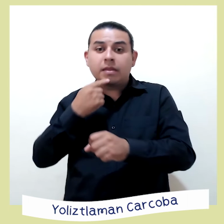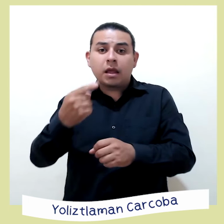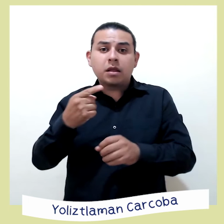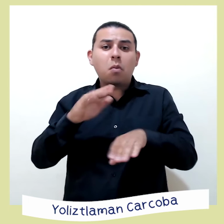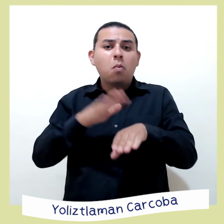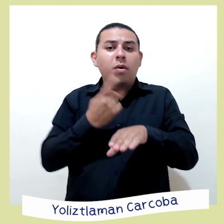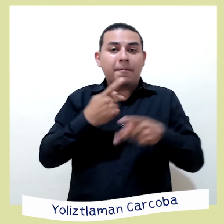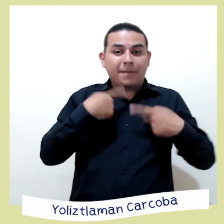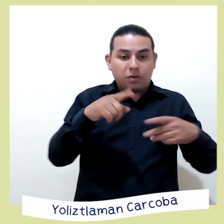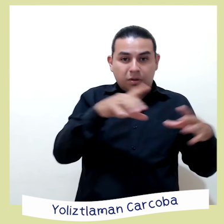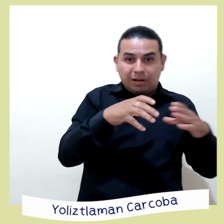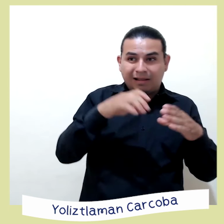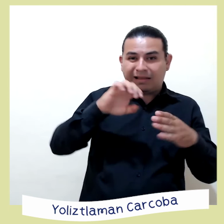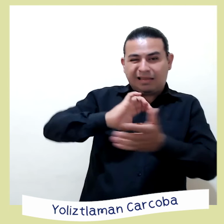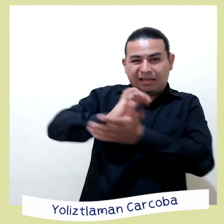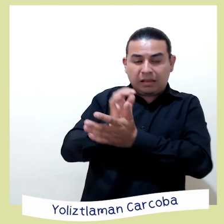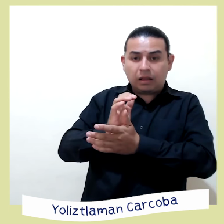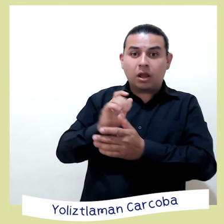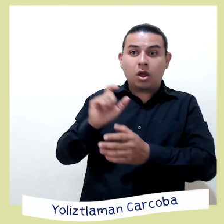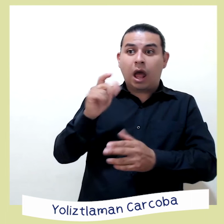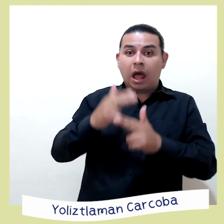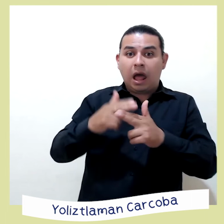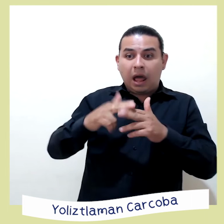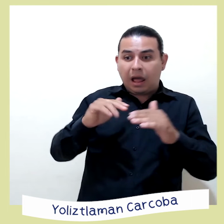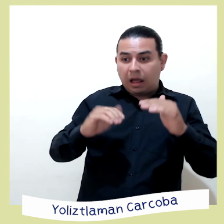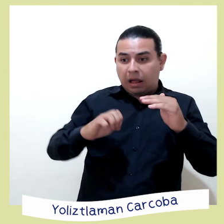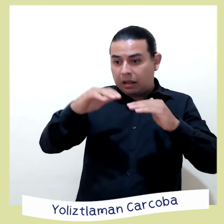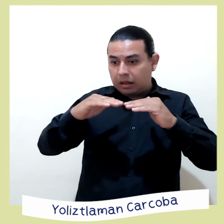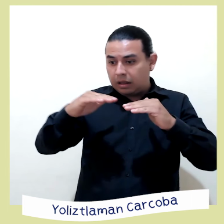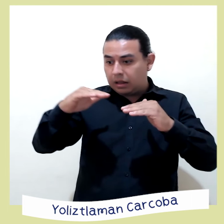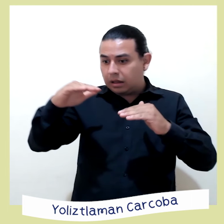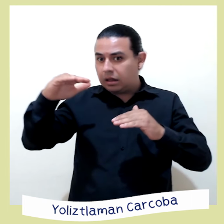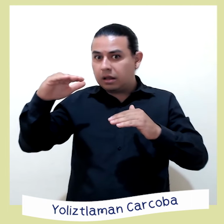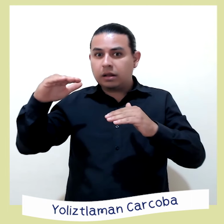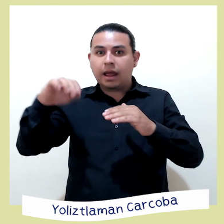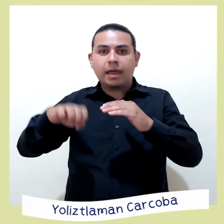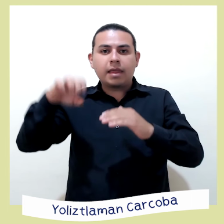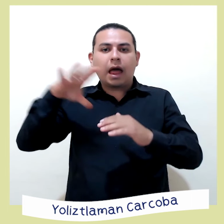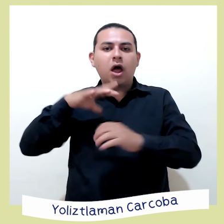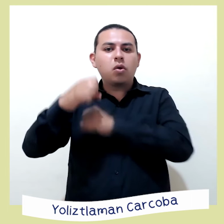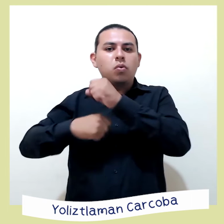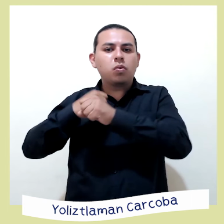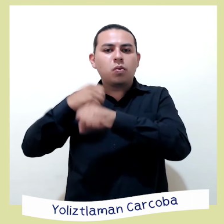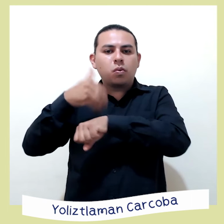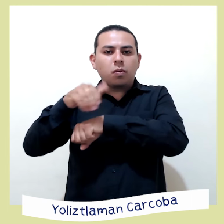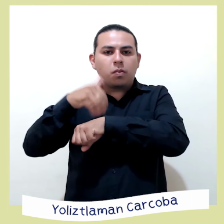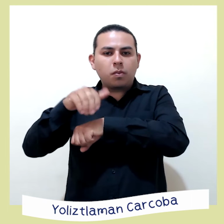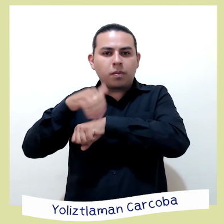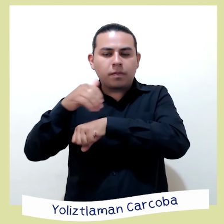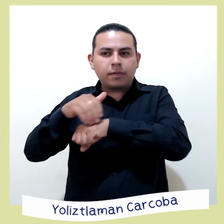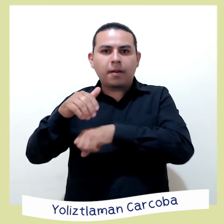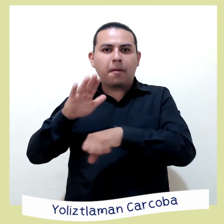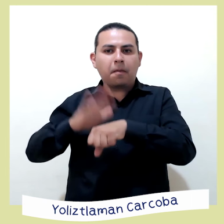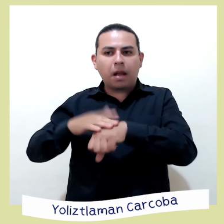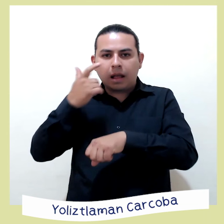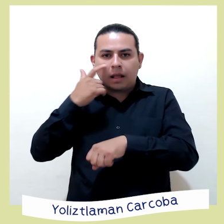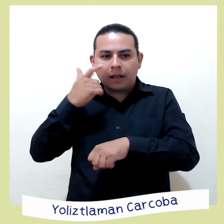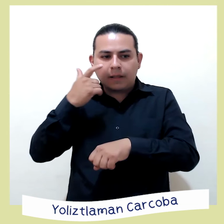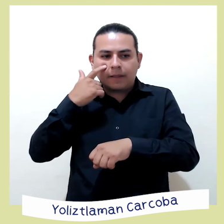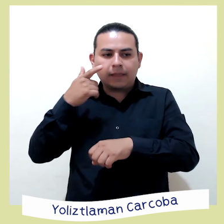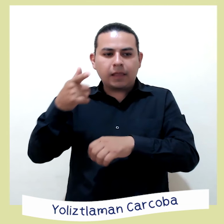a los estereotipos, en realidad coincide en buena medida con lo que Samantha nos acaba de decir.